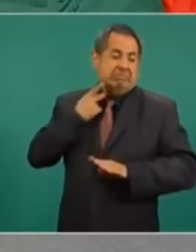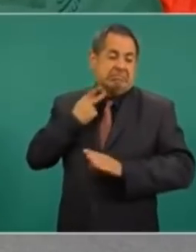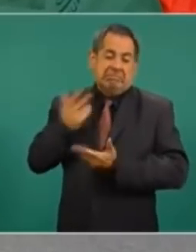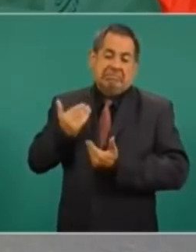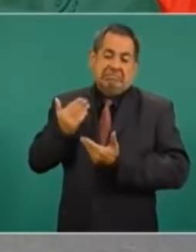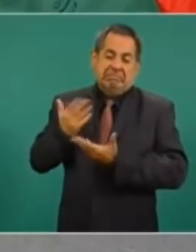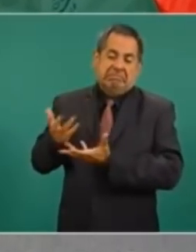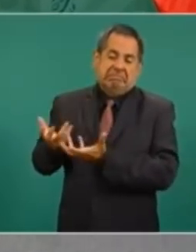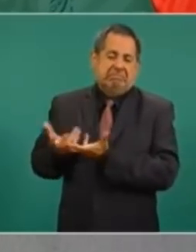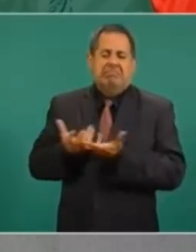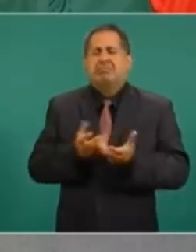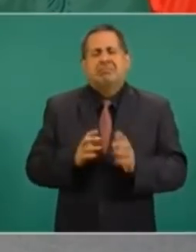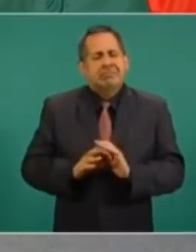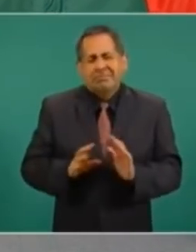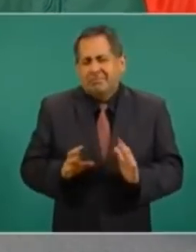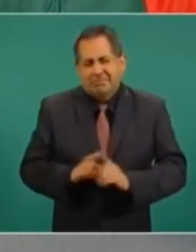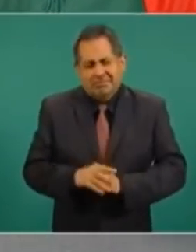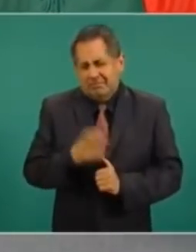que